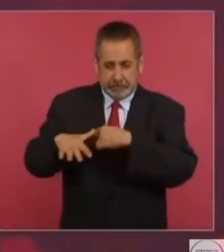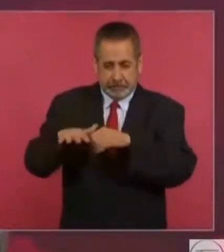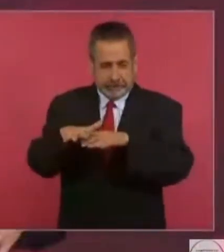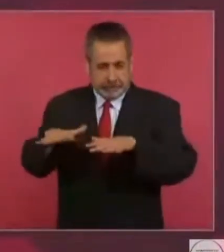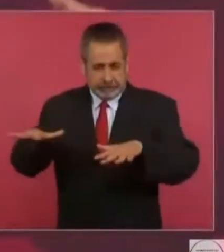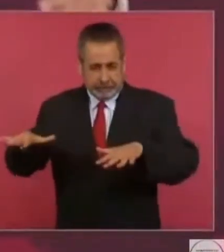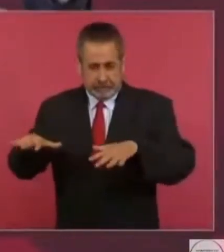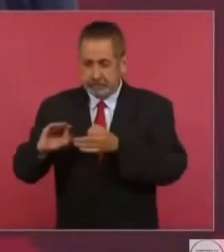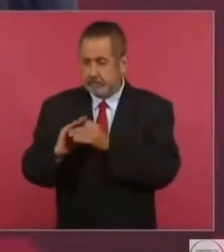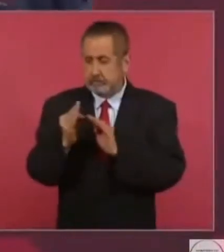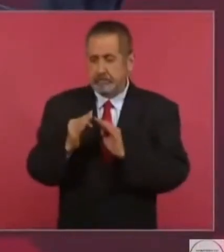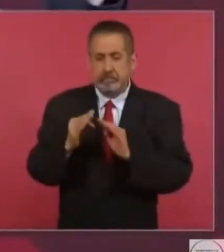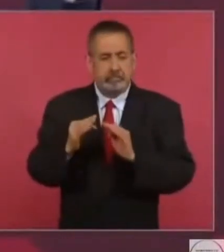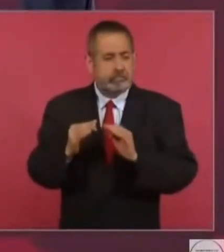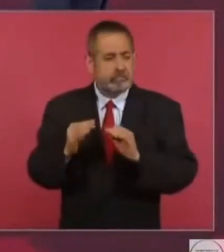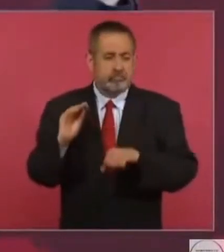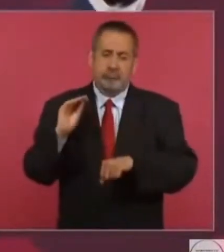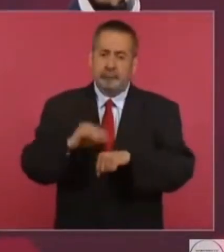que